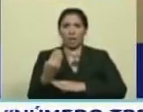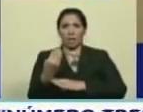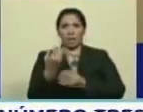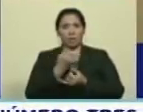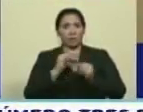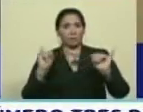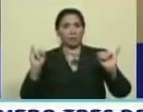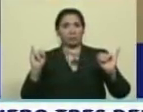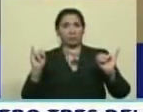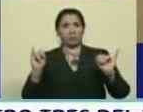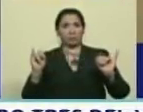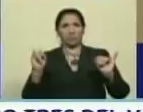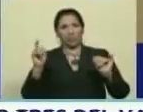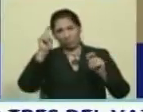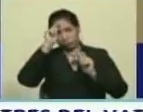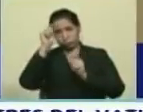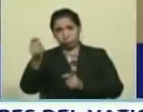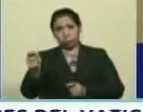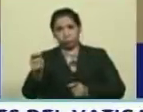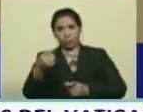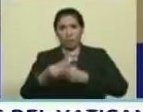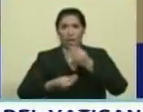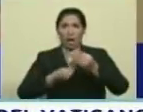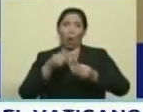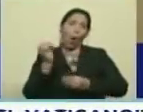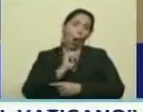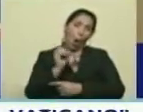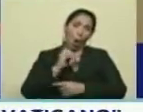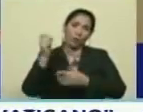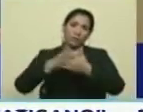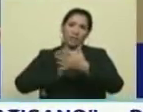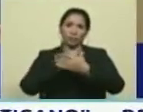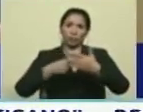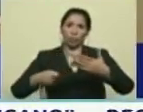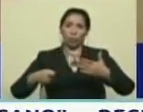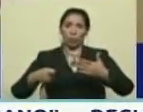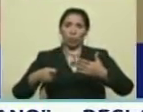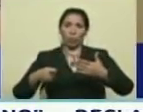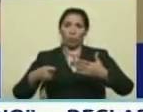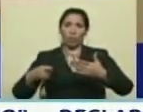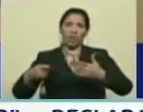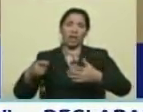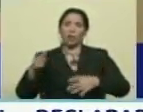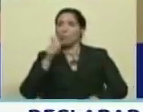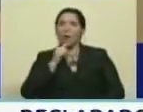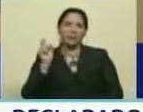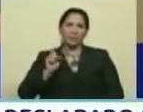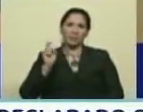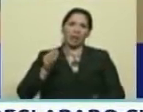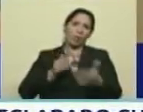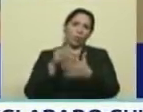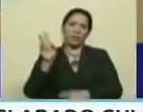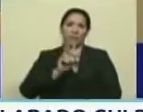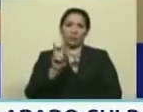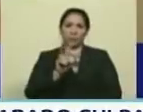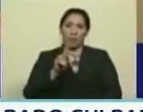independientemente de las imposiciones y las acciones innecesarias contra Venezuela,